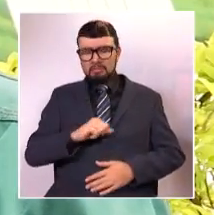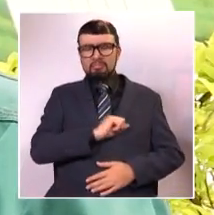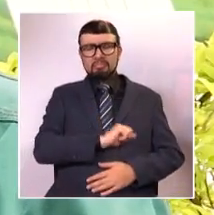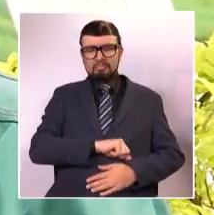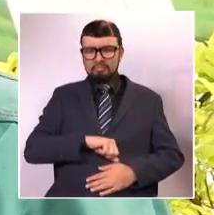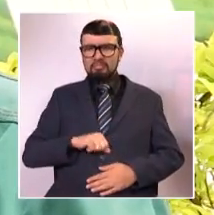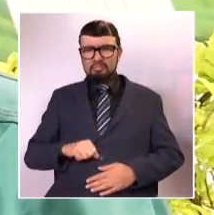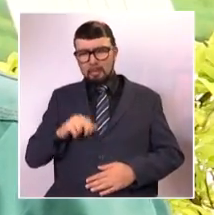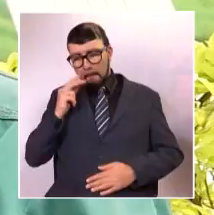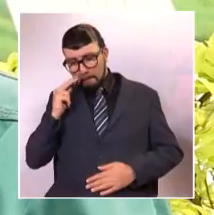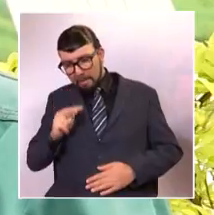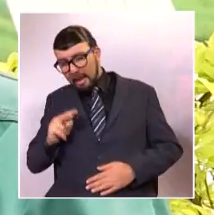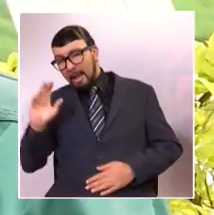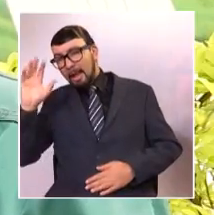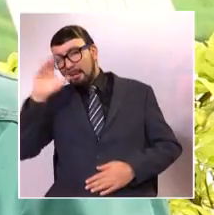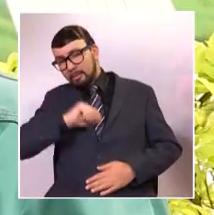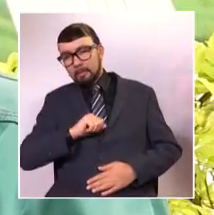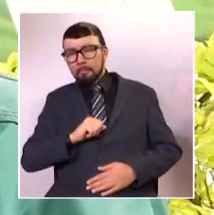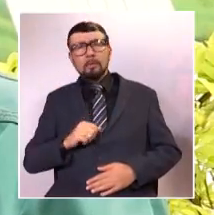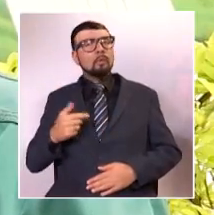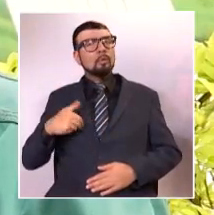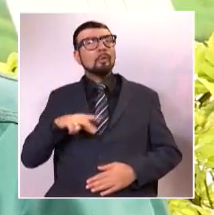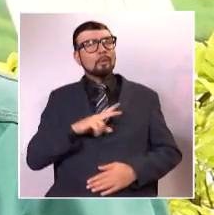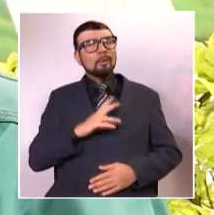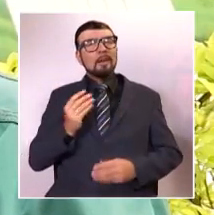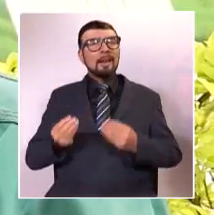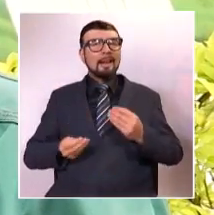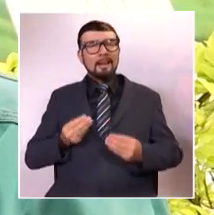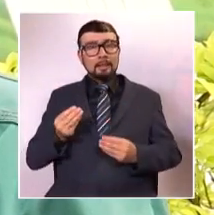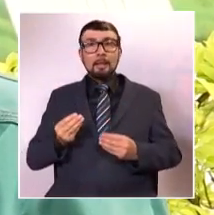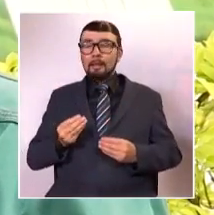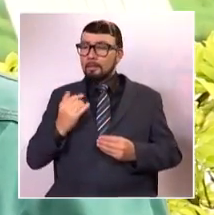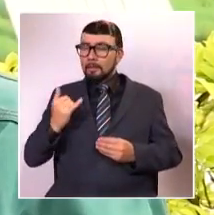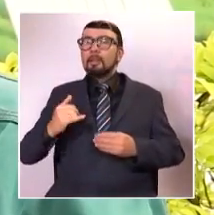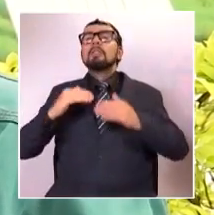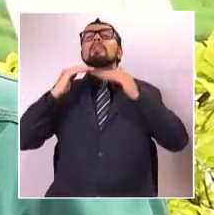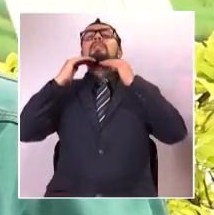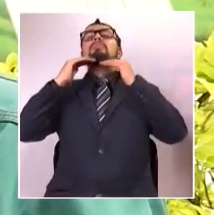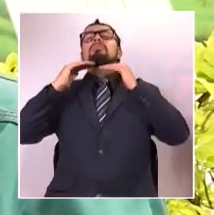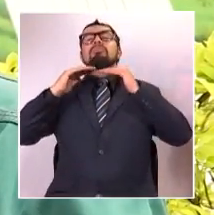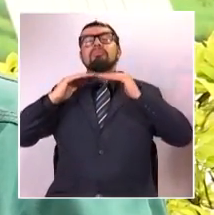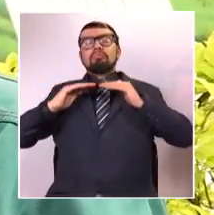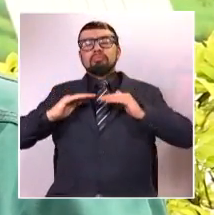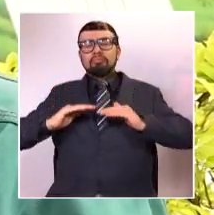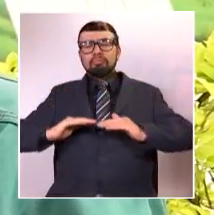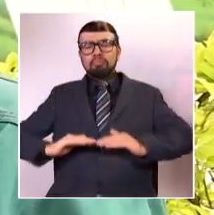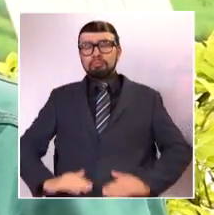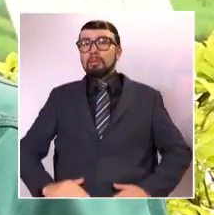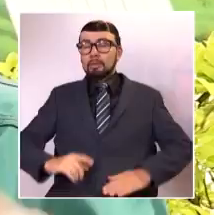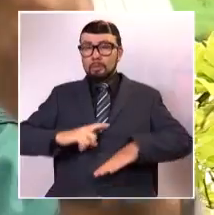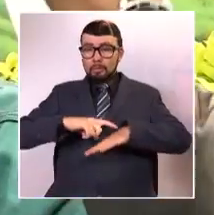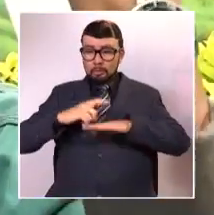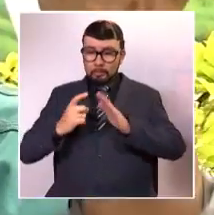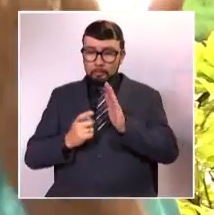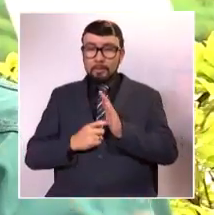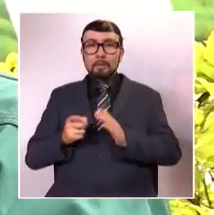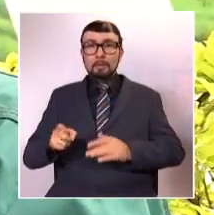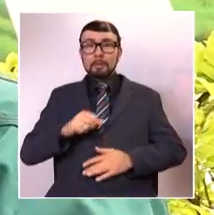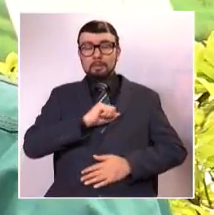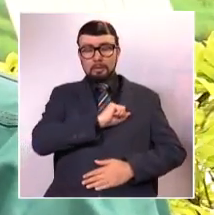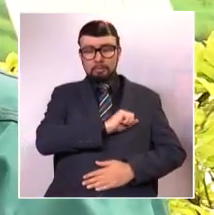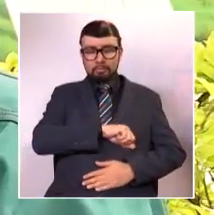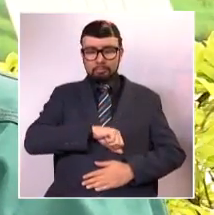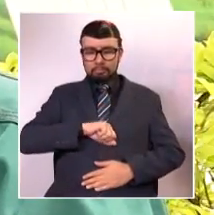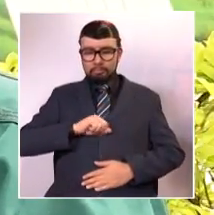ecografía. Entonces nosotros procedemos a hacerle un barrido ecográfico al paciente desde el cuello, pasando